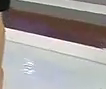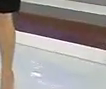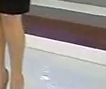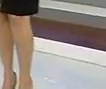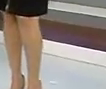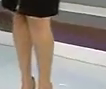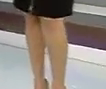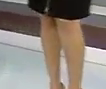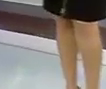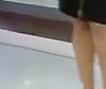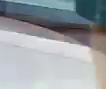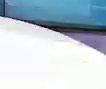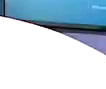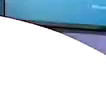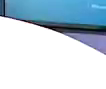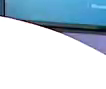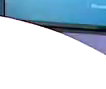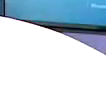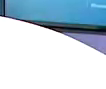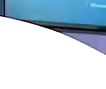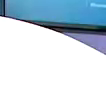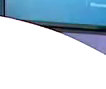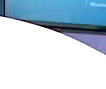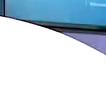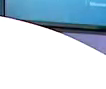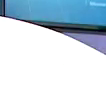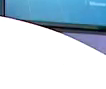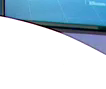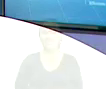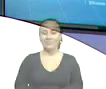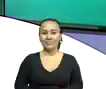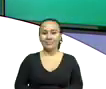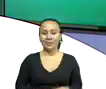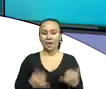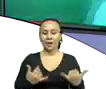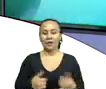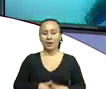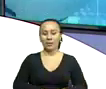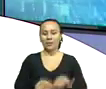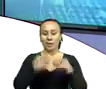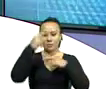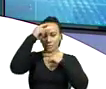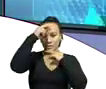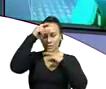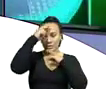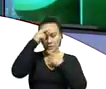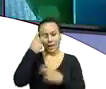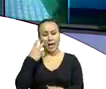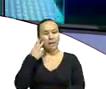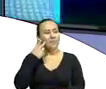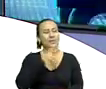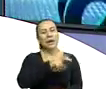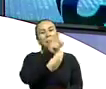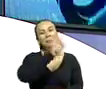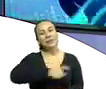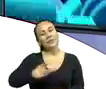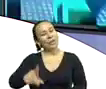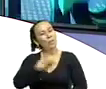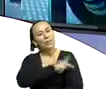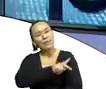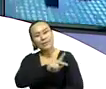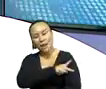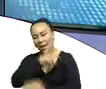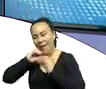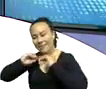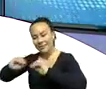Bueno, continuamos con la información. La inmoralidad al día. permanente y de parte de quienes deberían ser